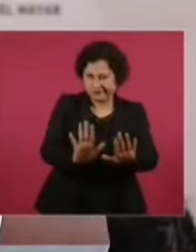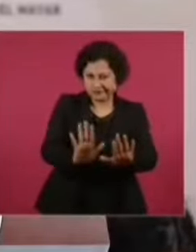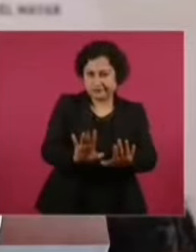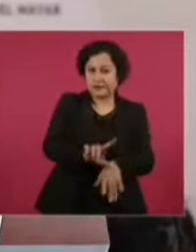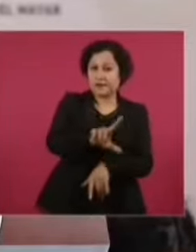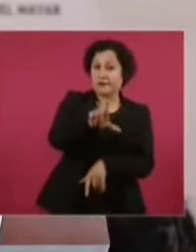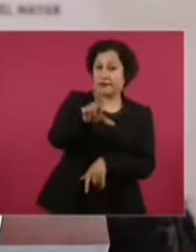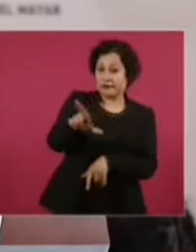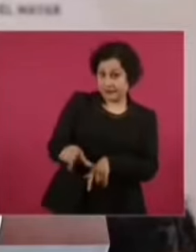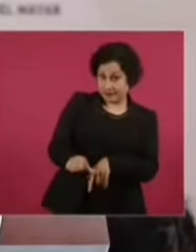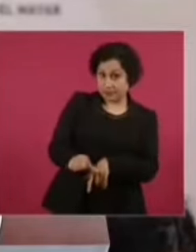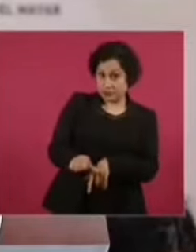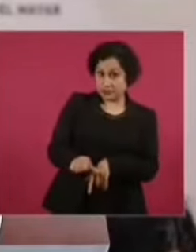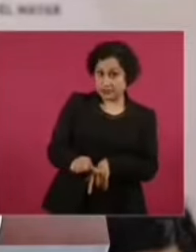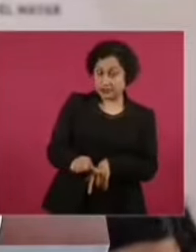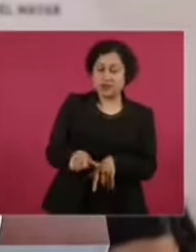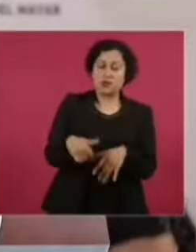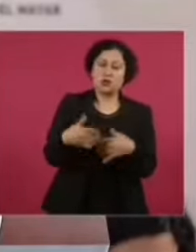muy importante